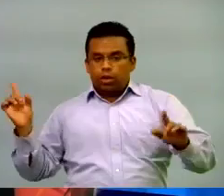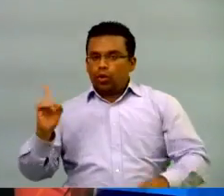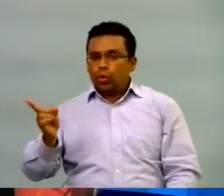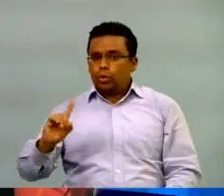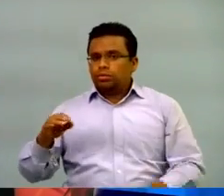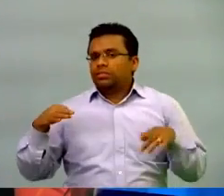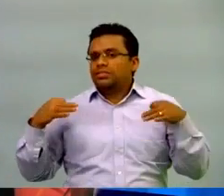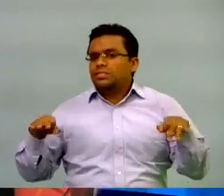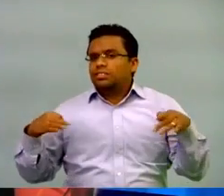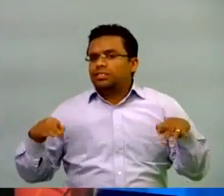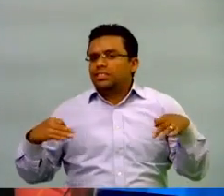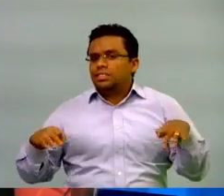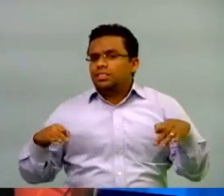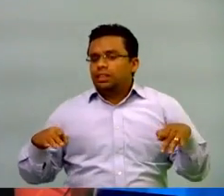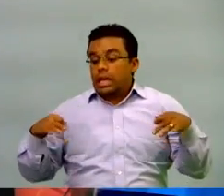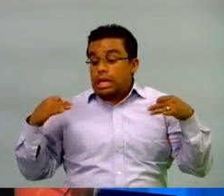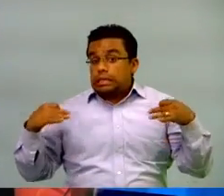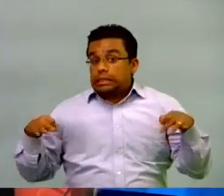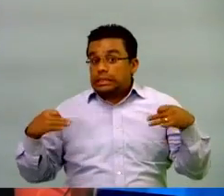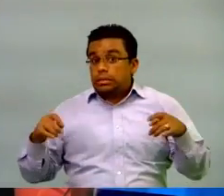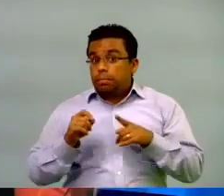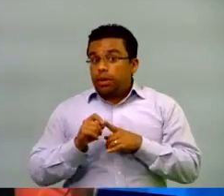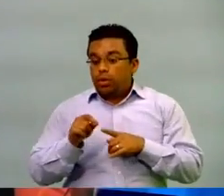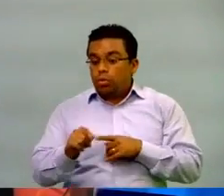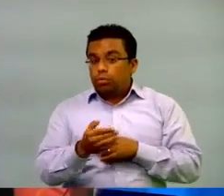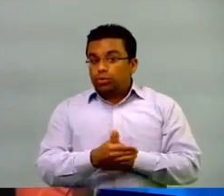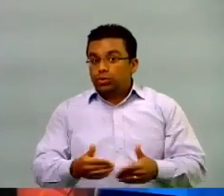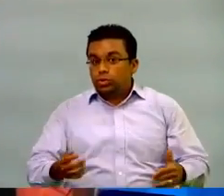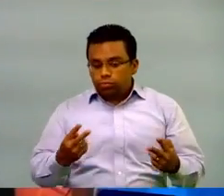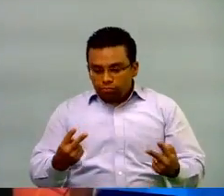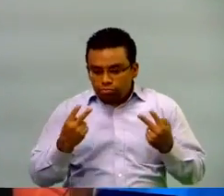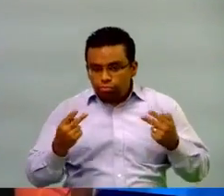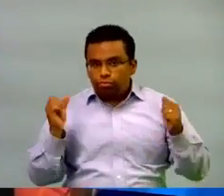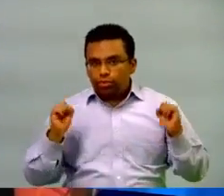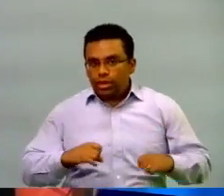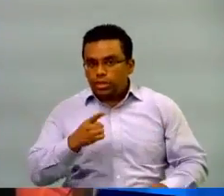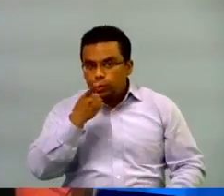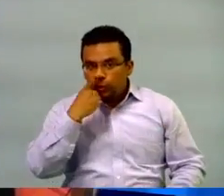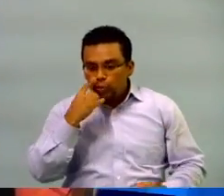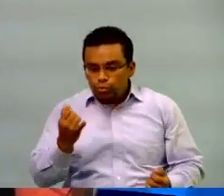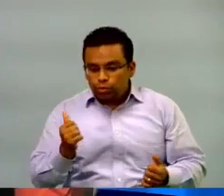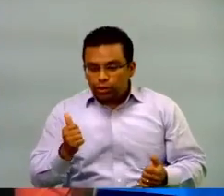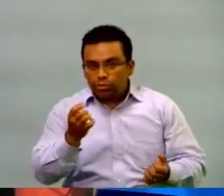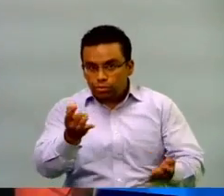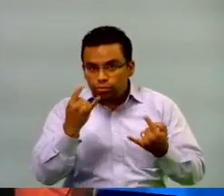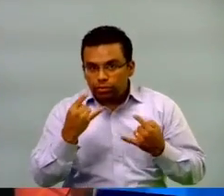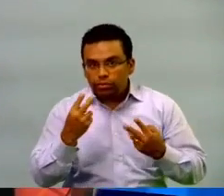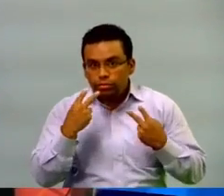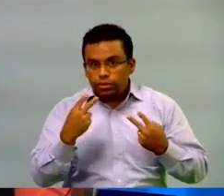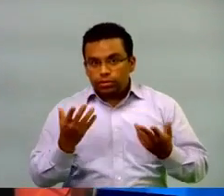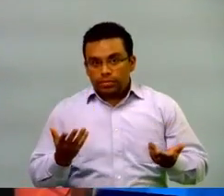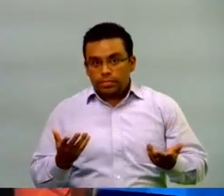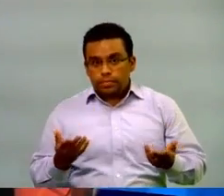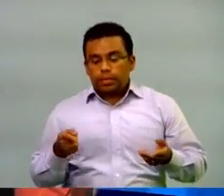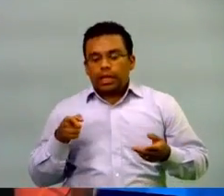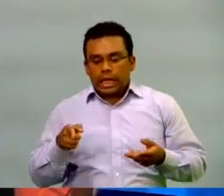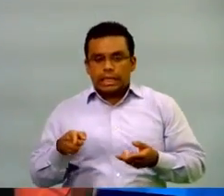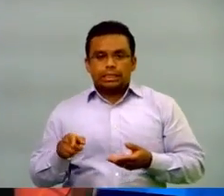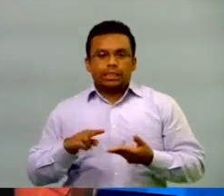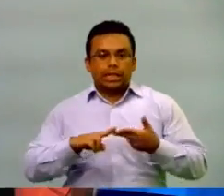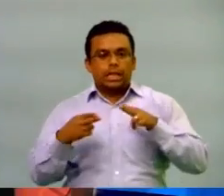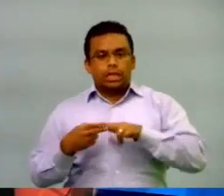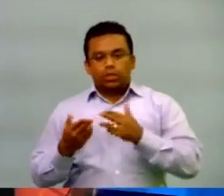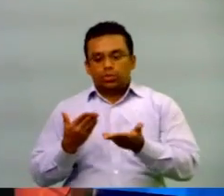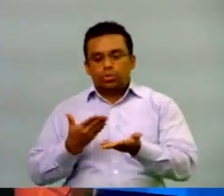para los niños. Lo primero es esa socialización que se debe hacer con directamente